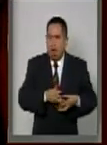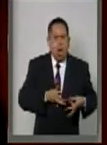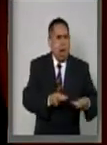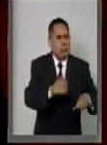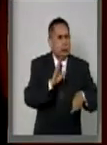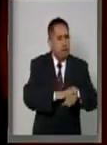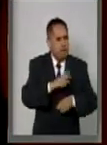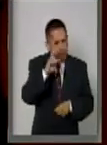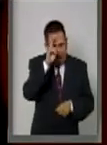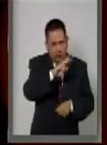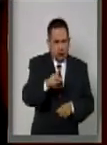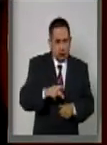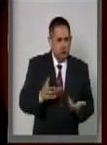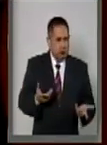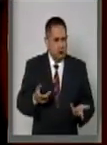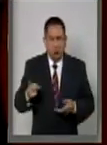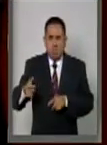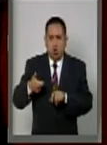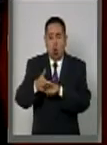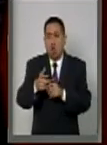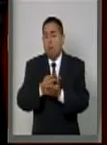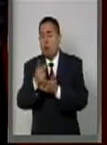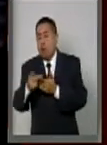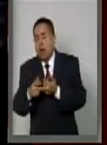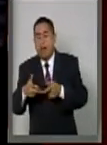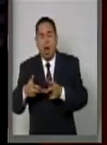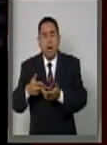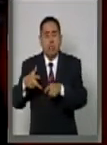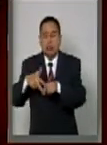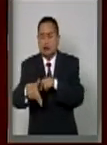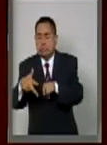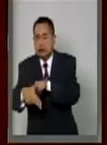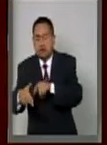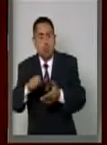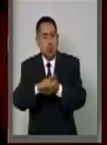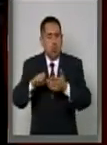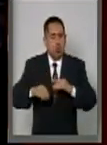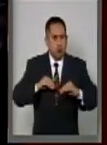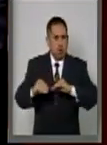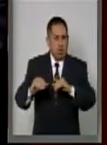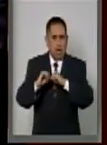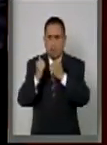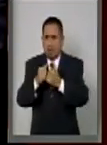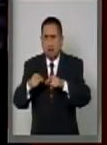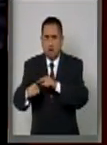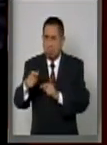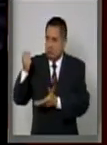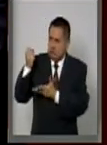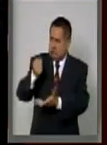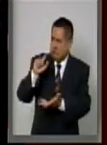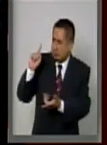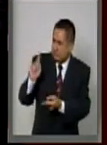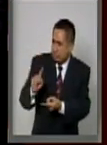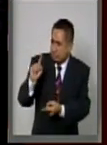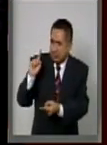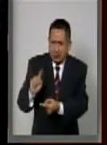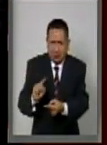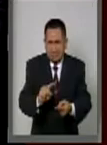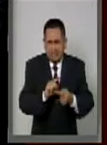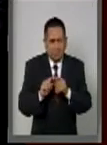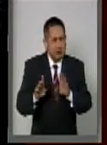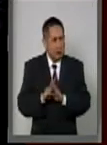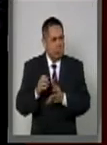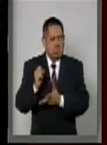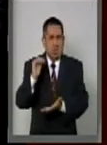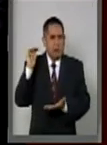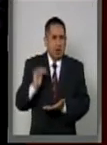se recortan el dinero en gasto social. Yo estoy trabajando en el Movimiento de Organizaciones Sociales y hemos visto cómo se recortó el